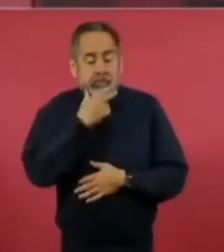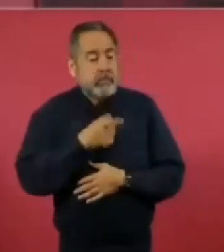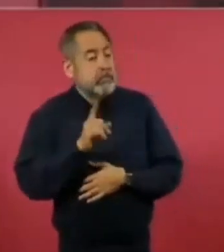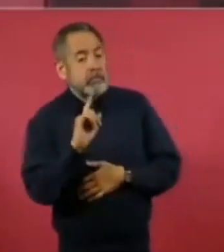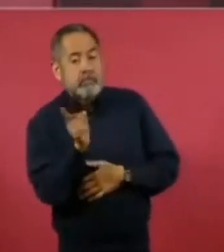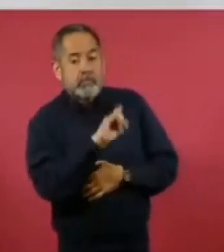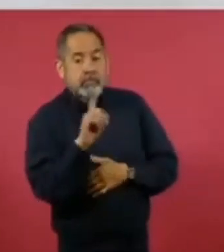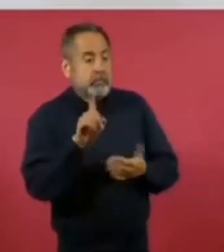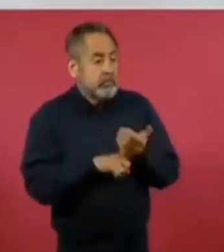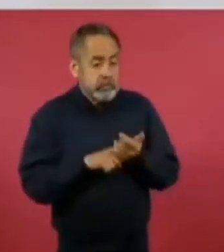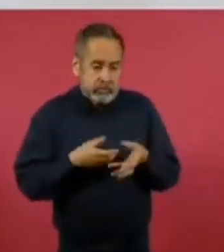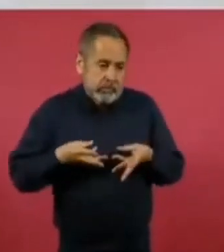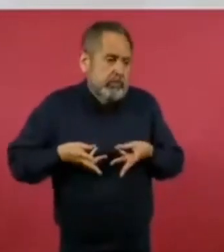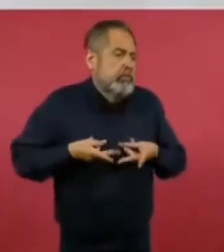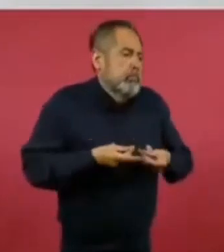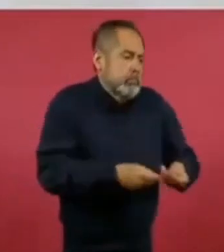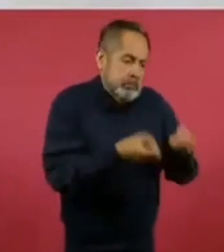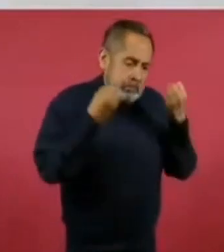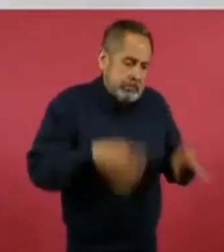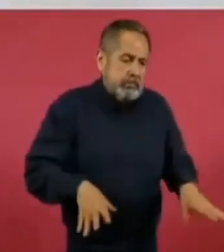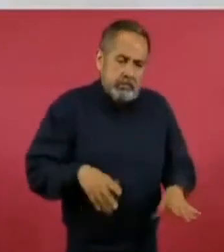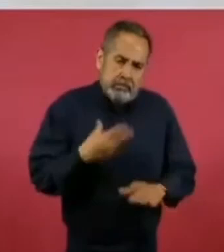me desacompleto.